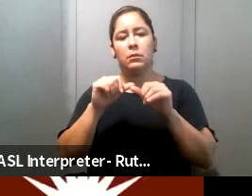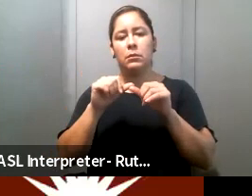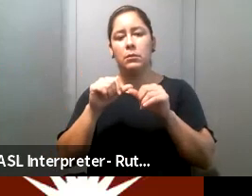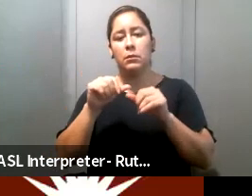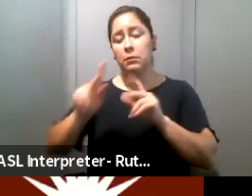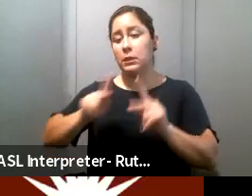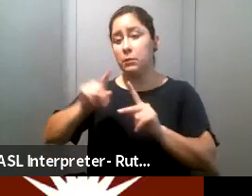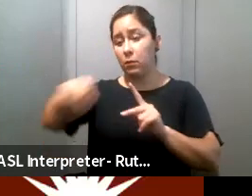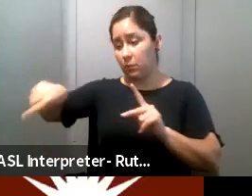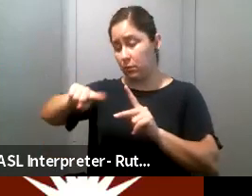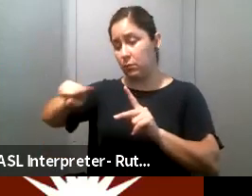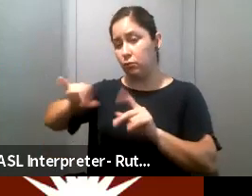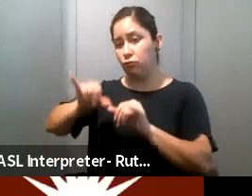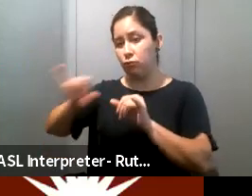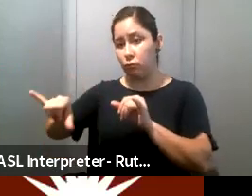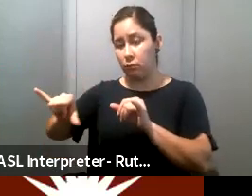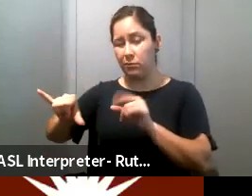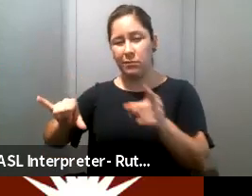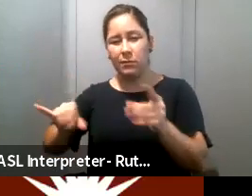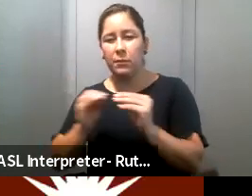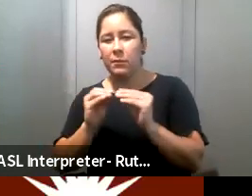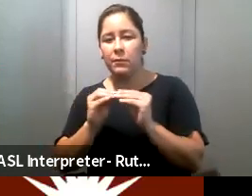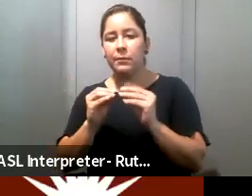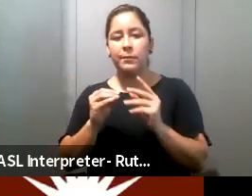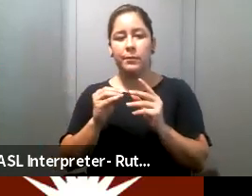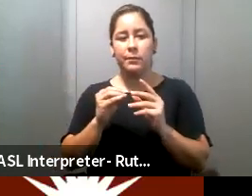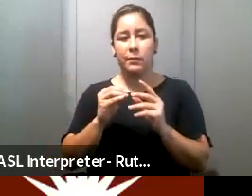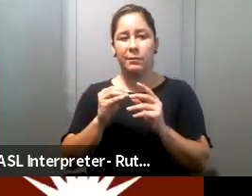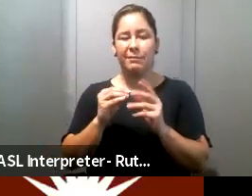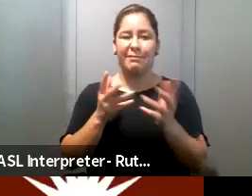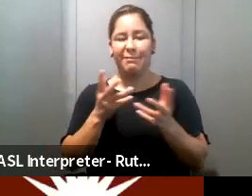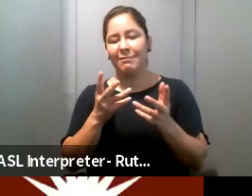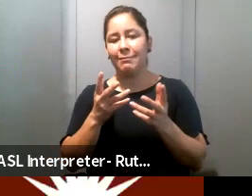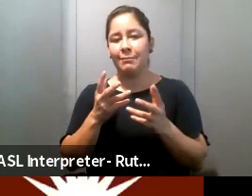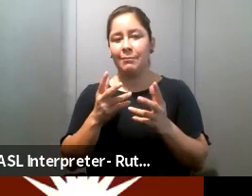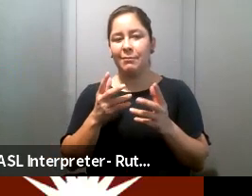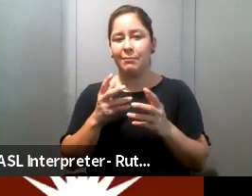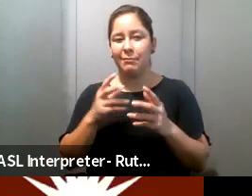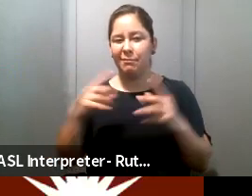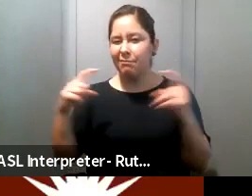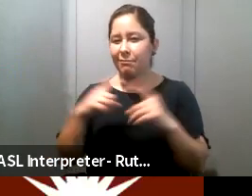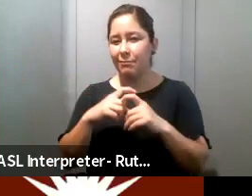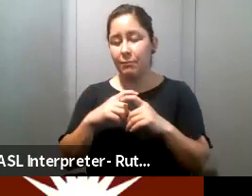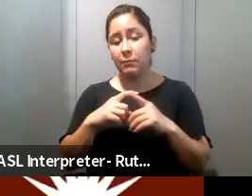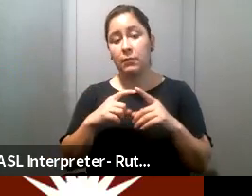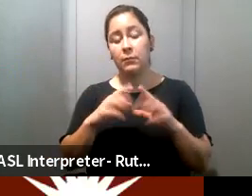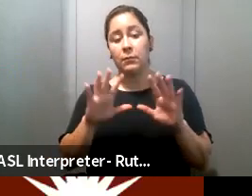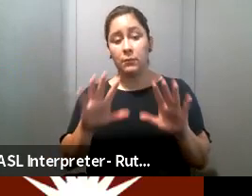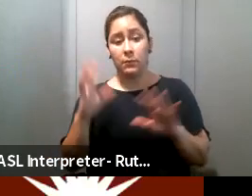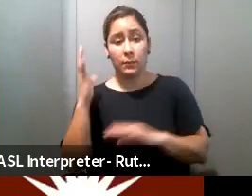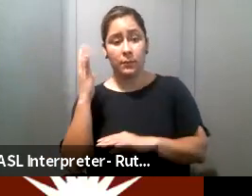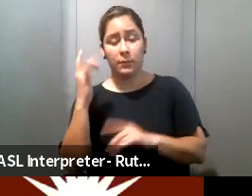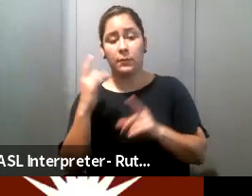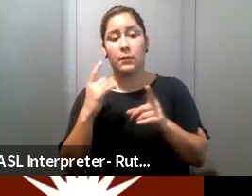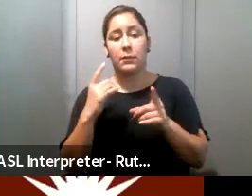o incluso esto es un poquito más difícil, porque una vez que la persona ya hizo